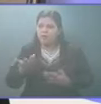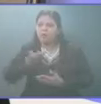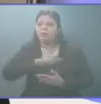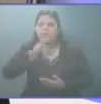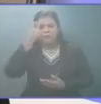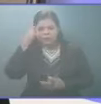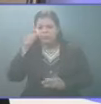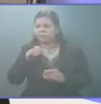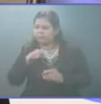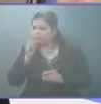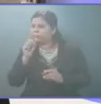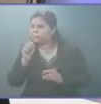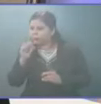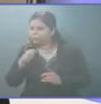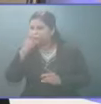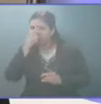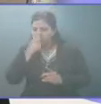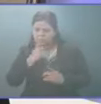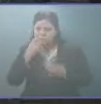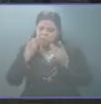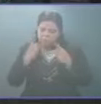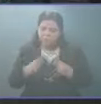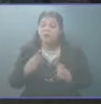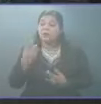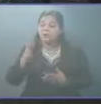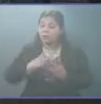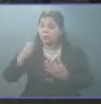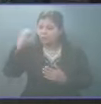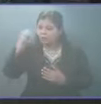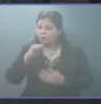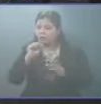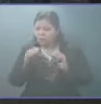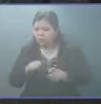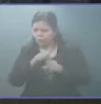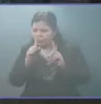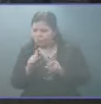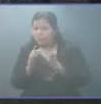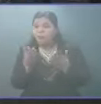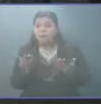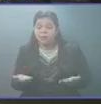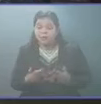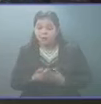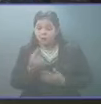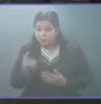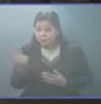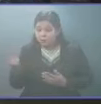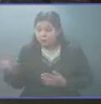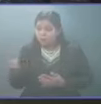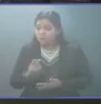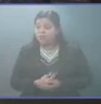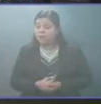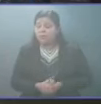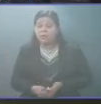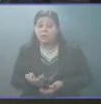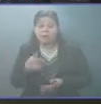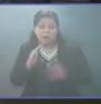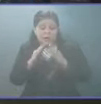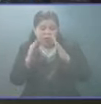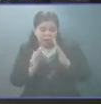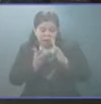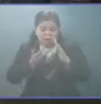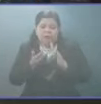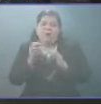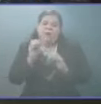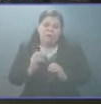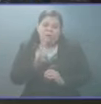esa persona tiene depresión. Importante eso, y si nos la vuelve a repetir, doctor, para que la gente que esté en su casa o alguien que nos esté,